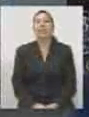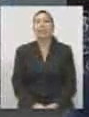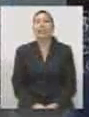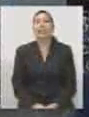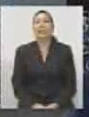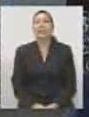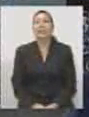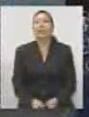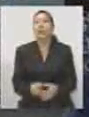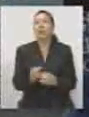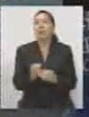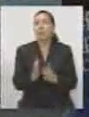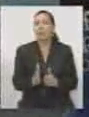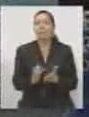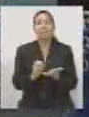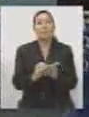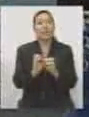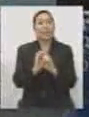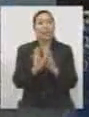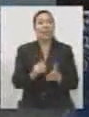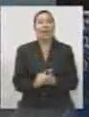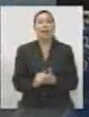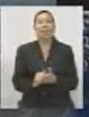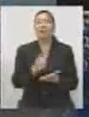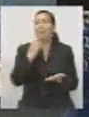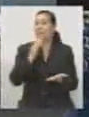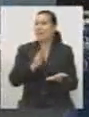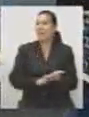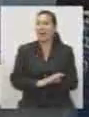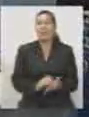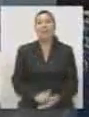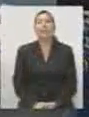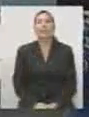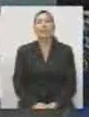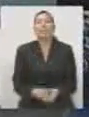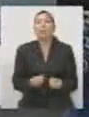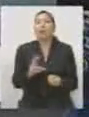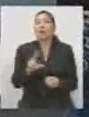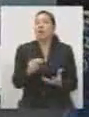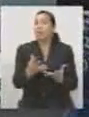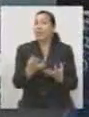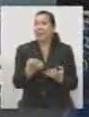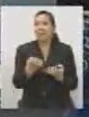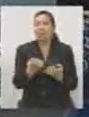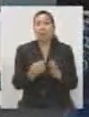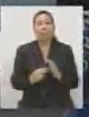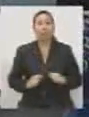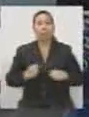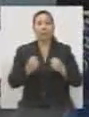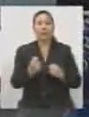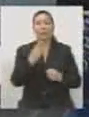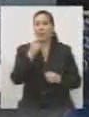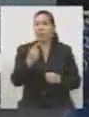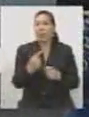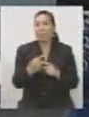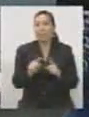que justifica y aclara la infracción o la supuesta infracción, porque no queremos levantar ni